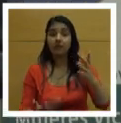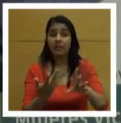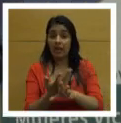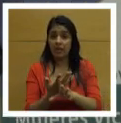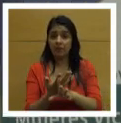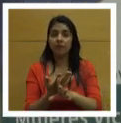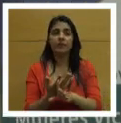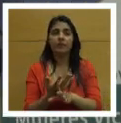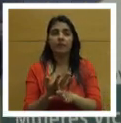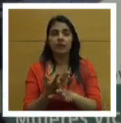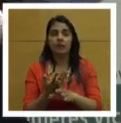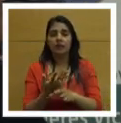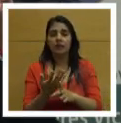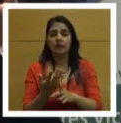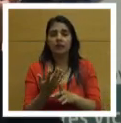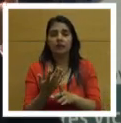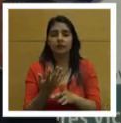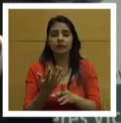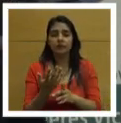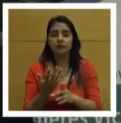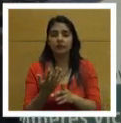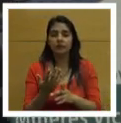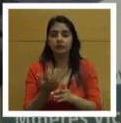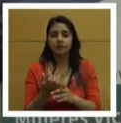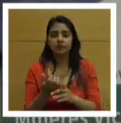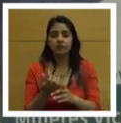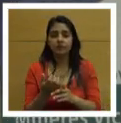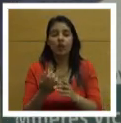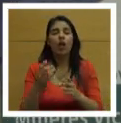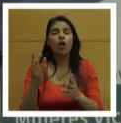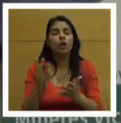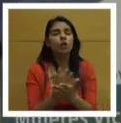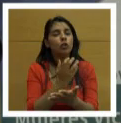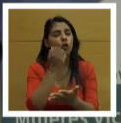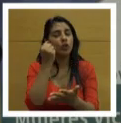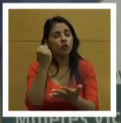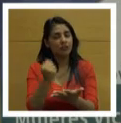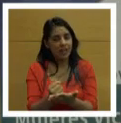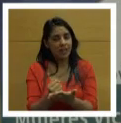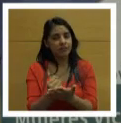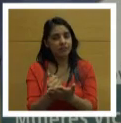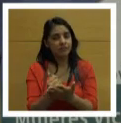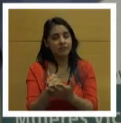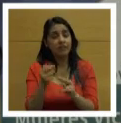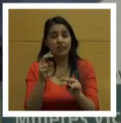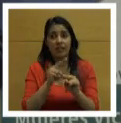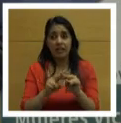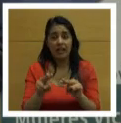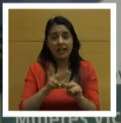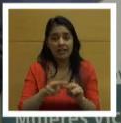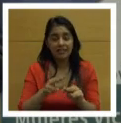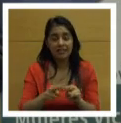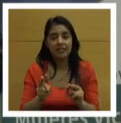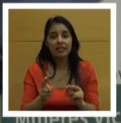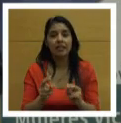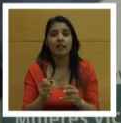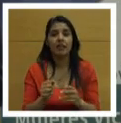por la vía de la equidad. Esto es, lograr establecer que